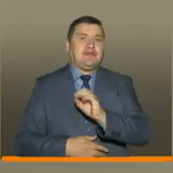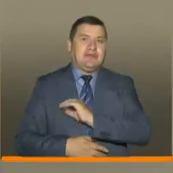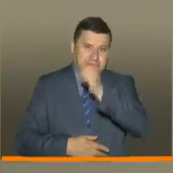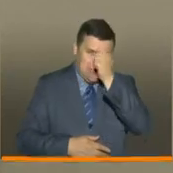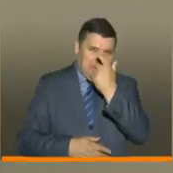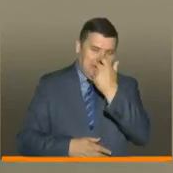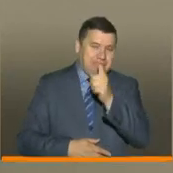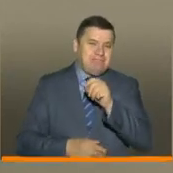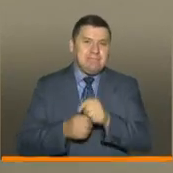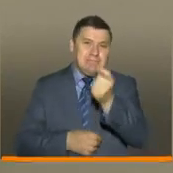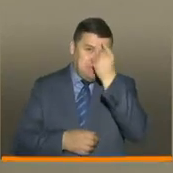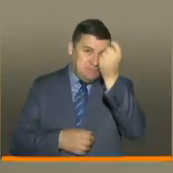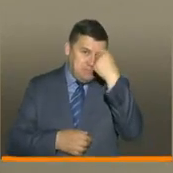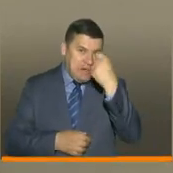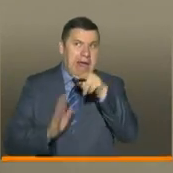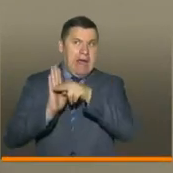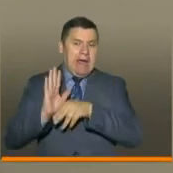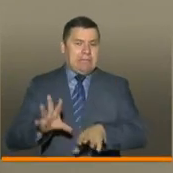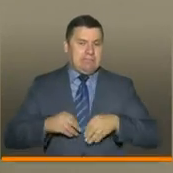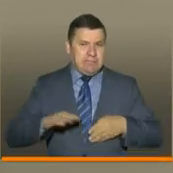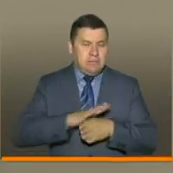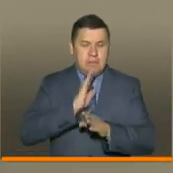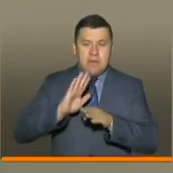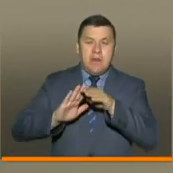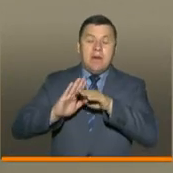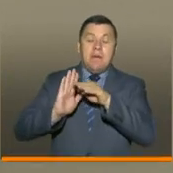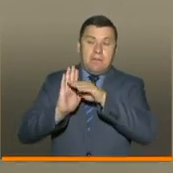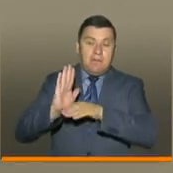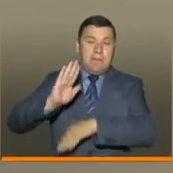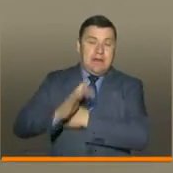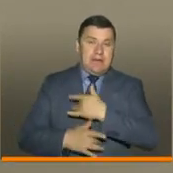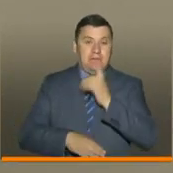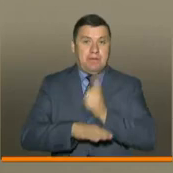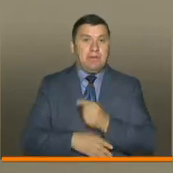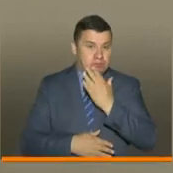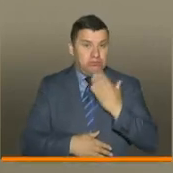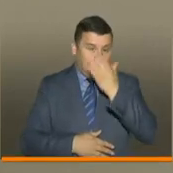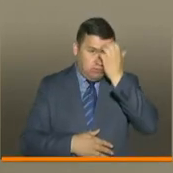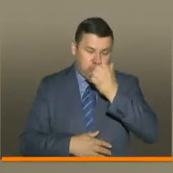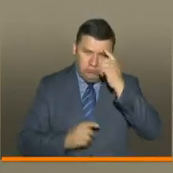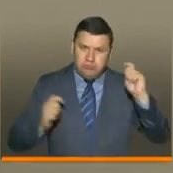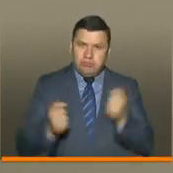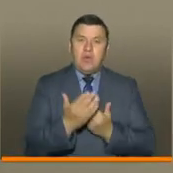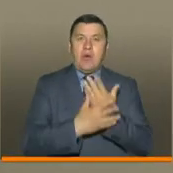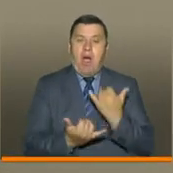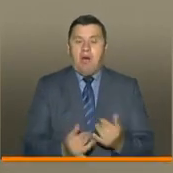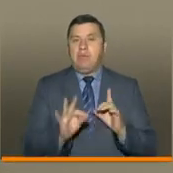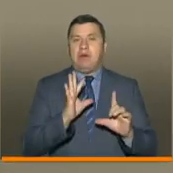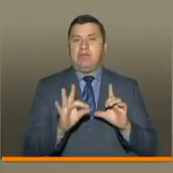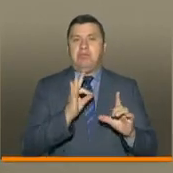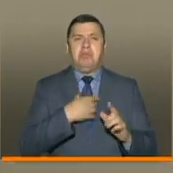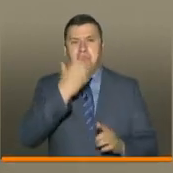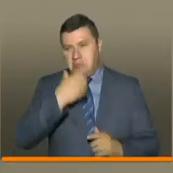semana, nuevamente a tomar en cuenta todas las medidas que ha generado el Ministerio de Salud y recordar, presidente, que esta prueba también se transformó digitalmente, la